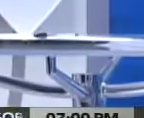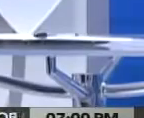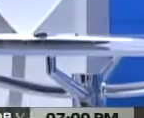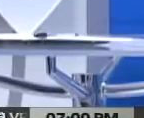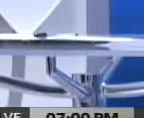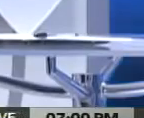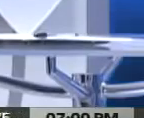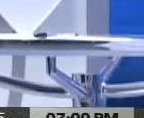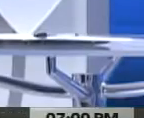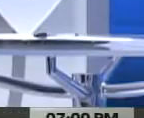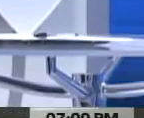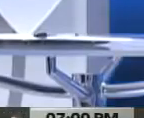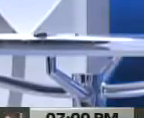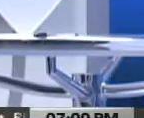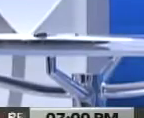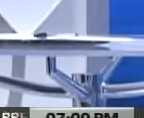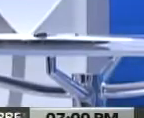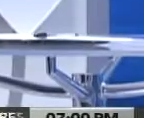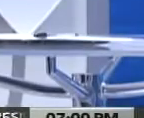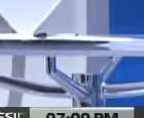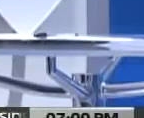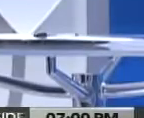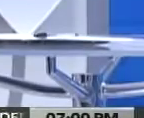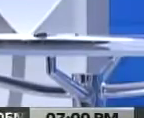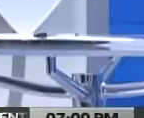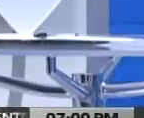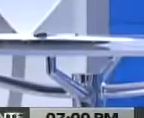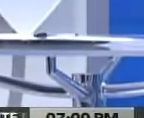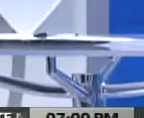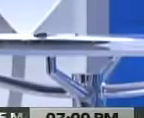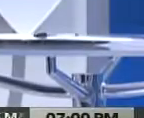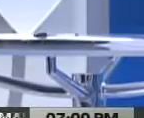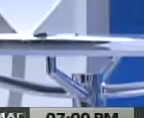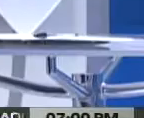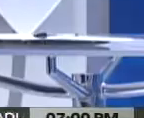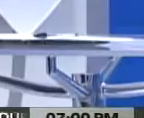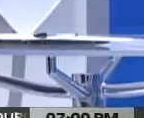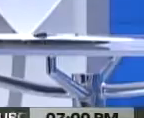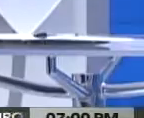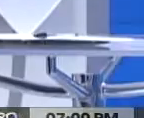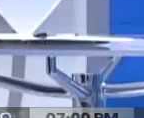medios públicos. Nos despedimos, siga disfrutando de su programa Leyes del Pueblo. Hasta luego.